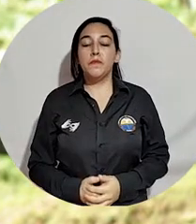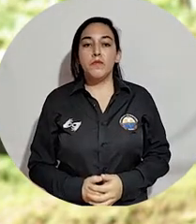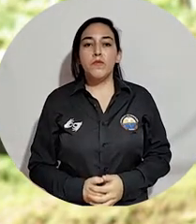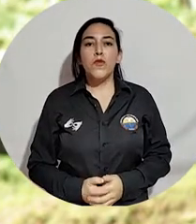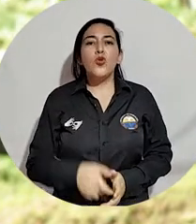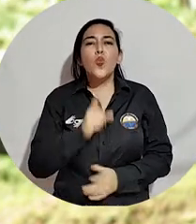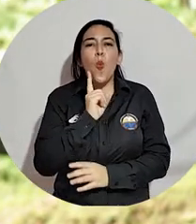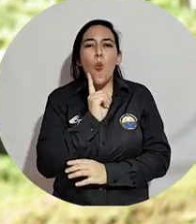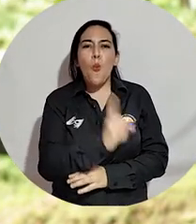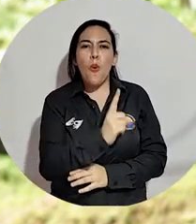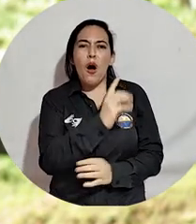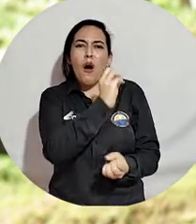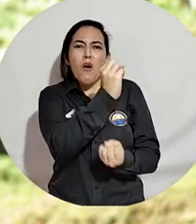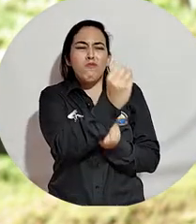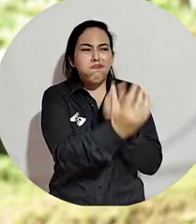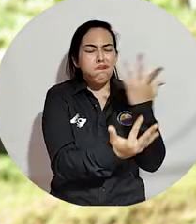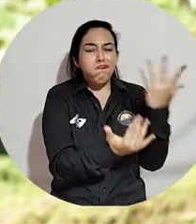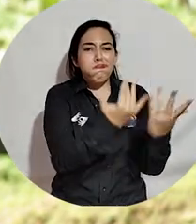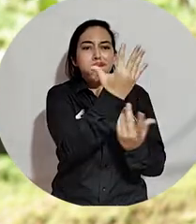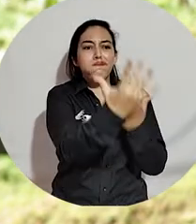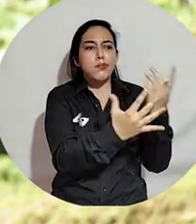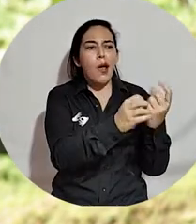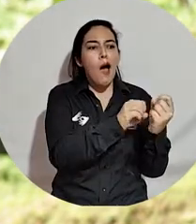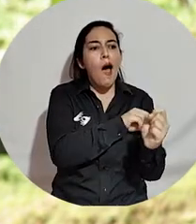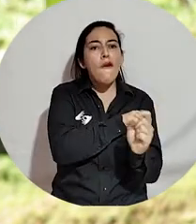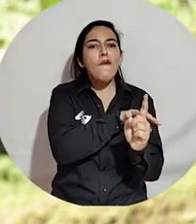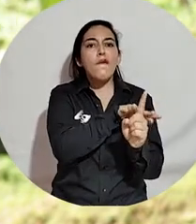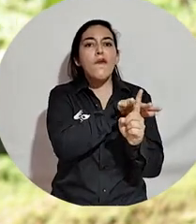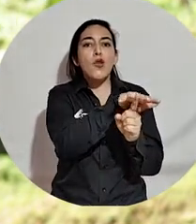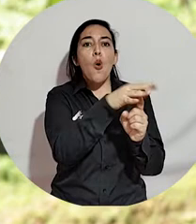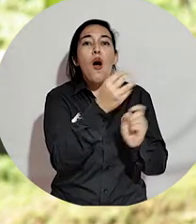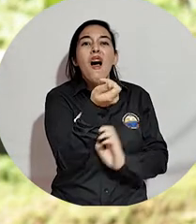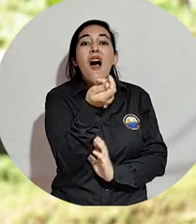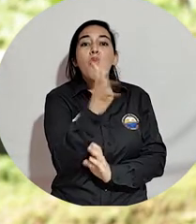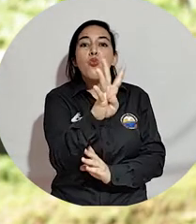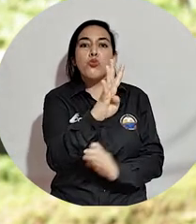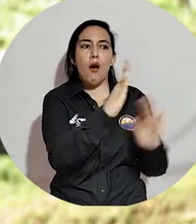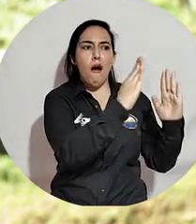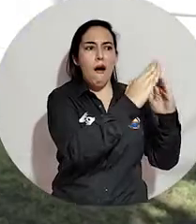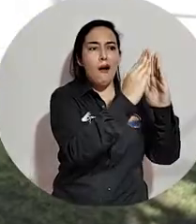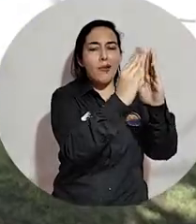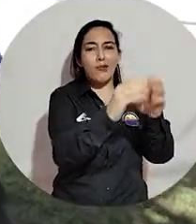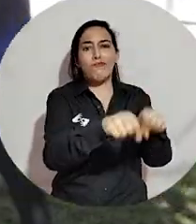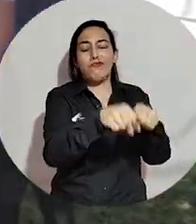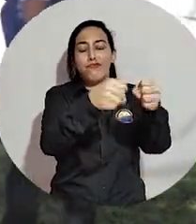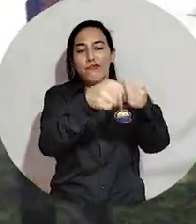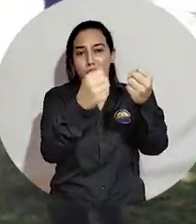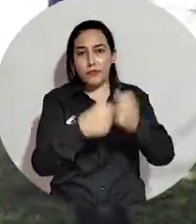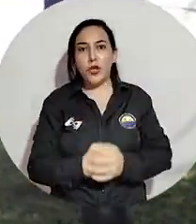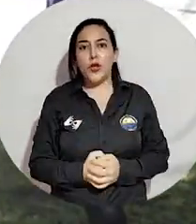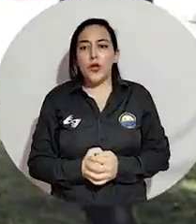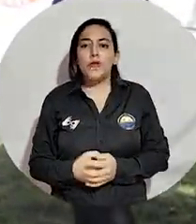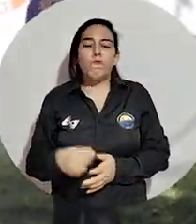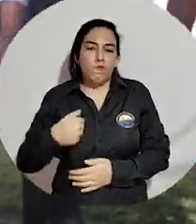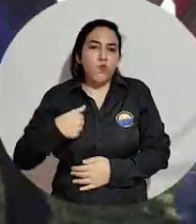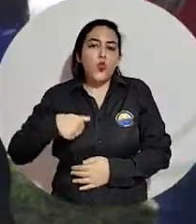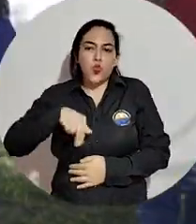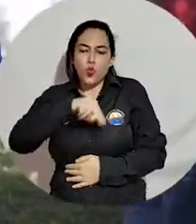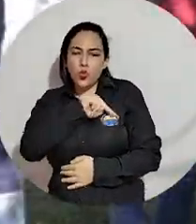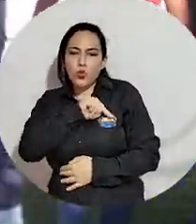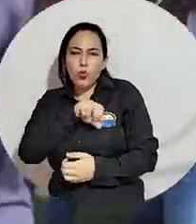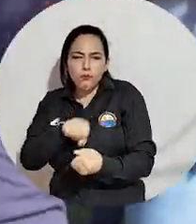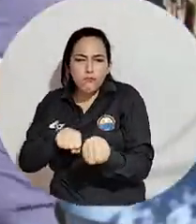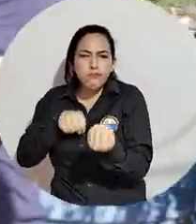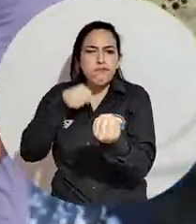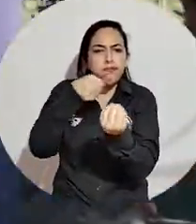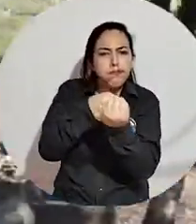de incendio que afectó cerca de 14 viviendas, apoyar un poco el proceso